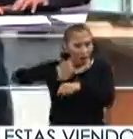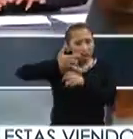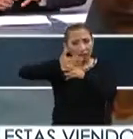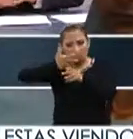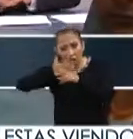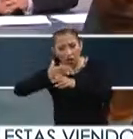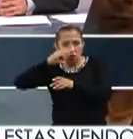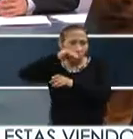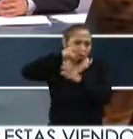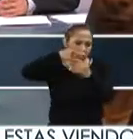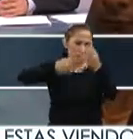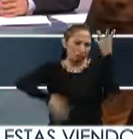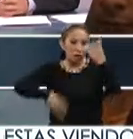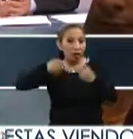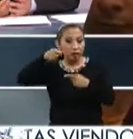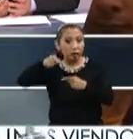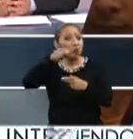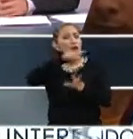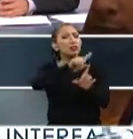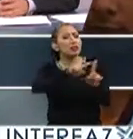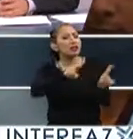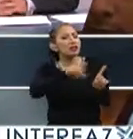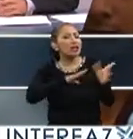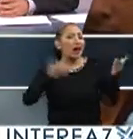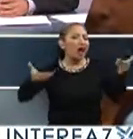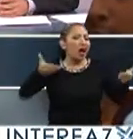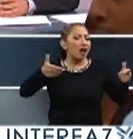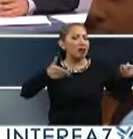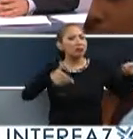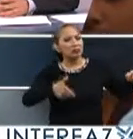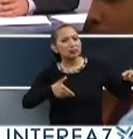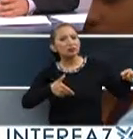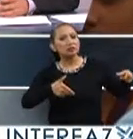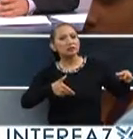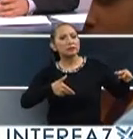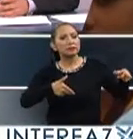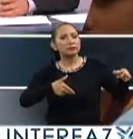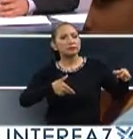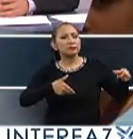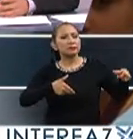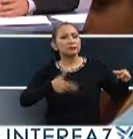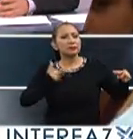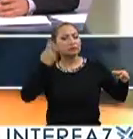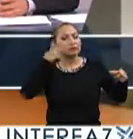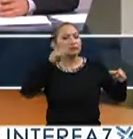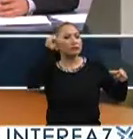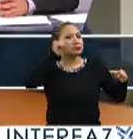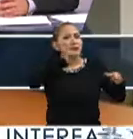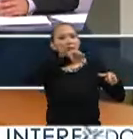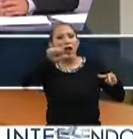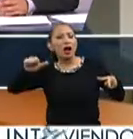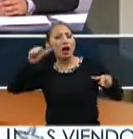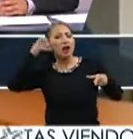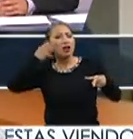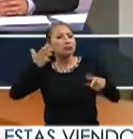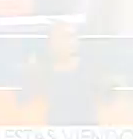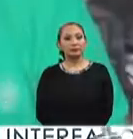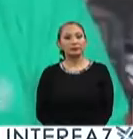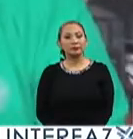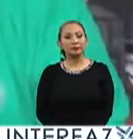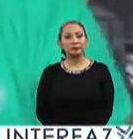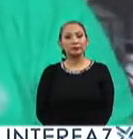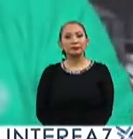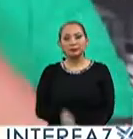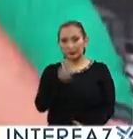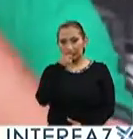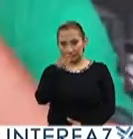Estados Unidos, a Cuba, etcétera. ¿Qué tantas diferencias encontraste tú en haber viajado de Sinaloa a Nuevo León?